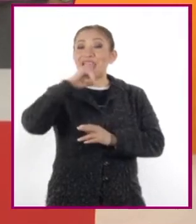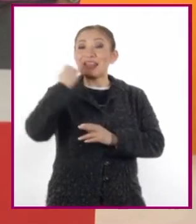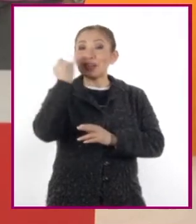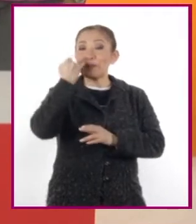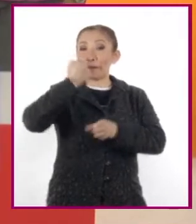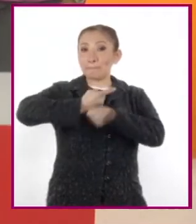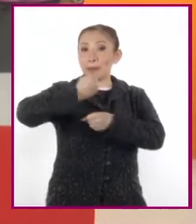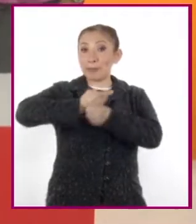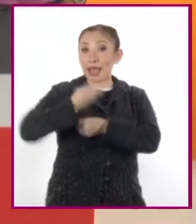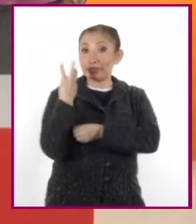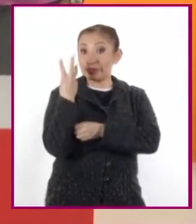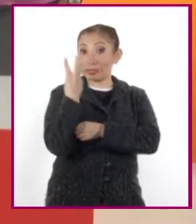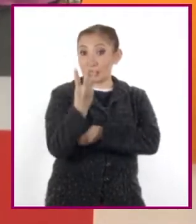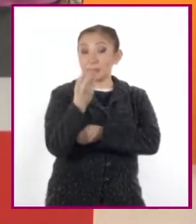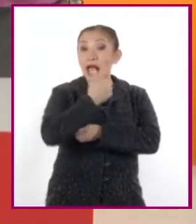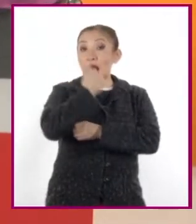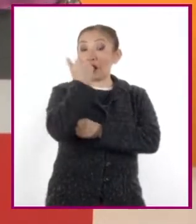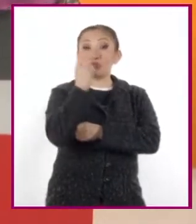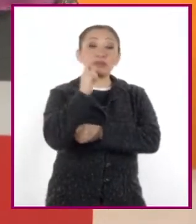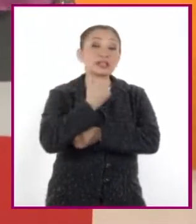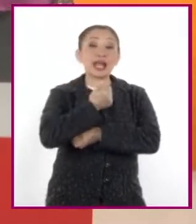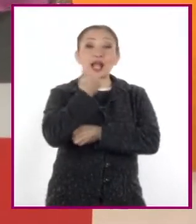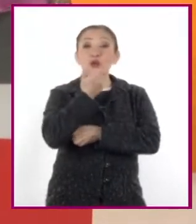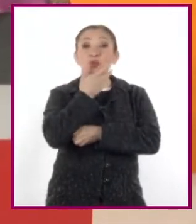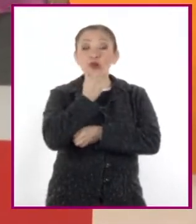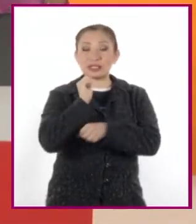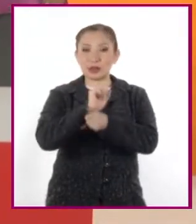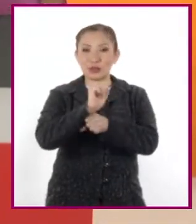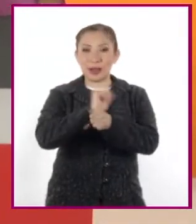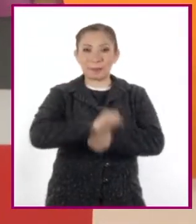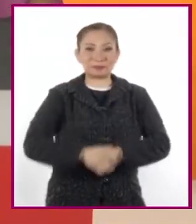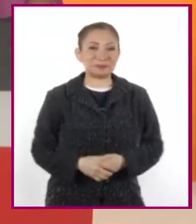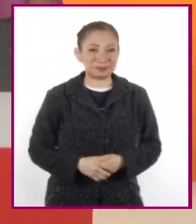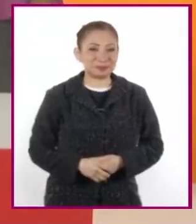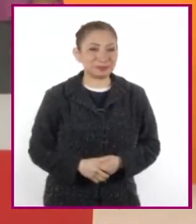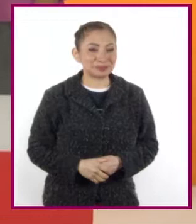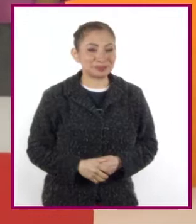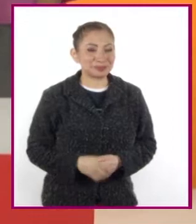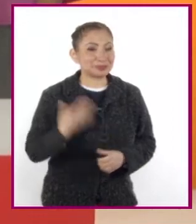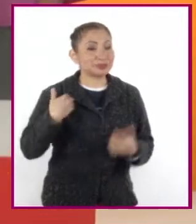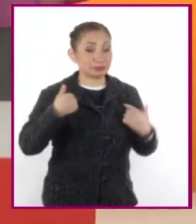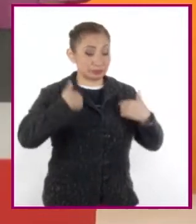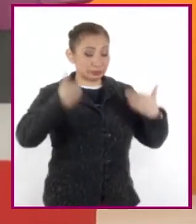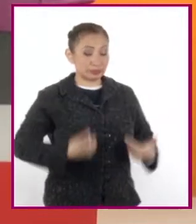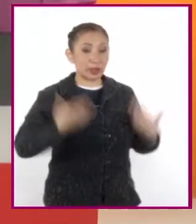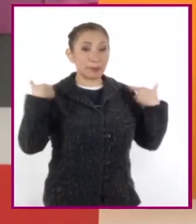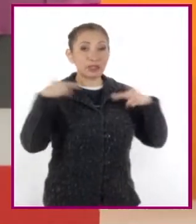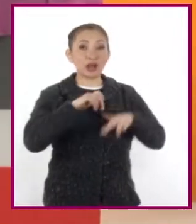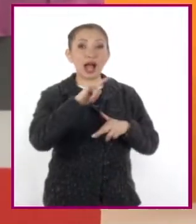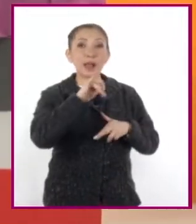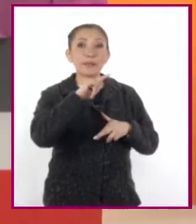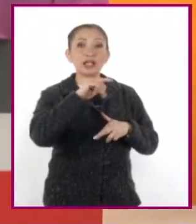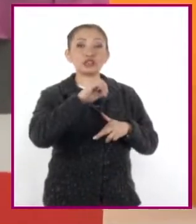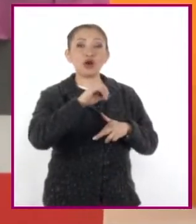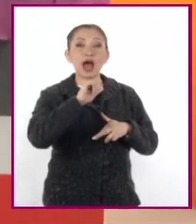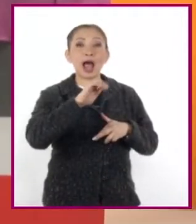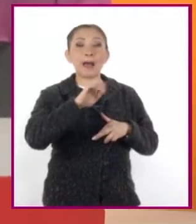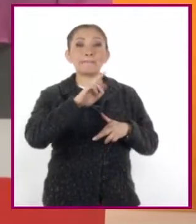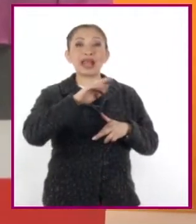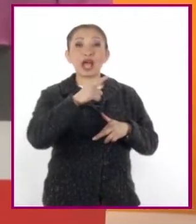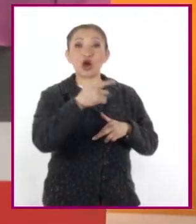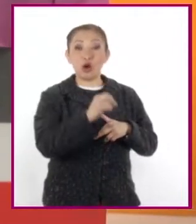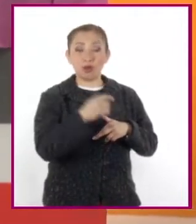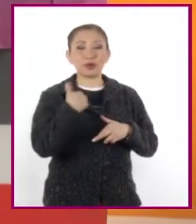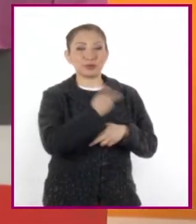Materna 3 para alumnas y alumnos de secundaria. Yo soy el profesor Alberto Ábrego Montoya y es un